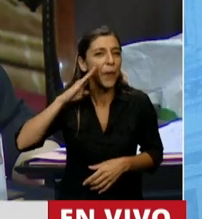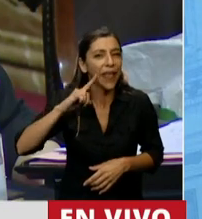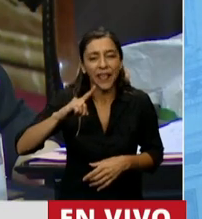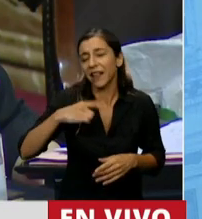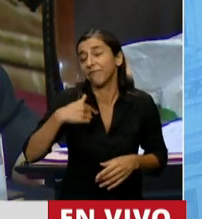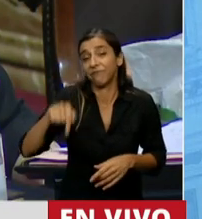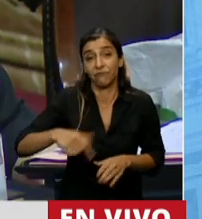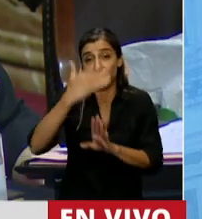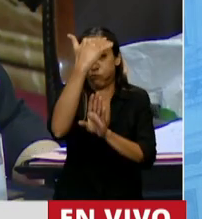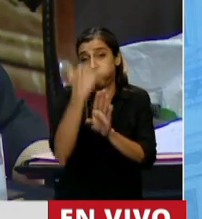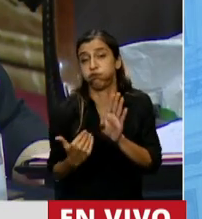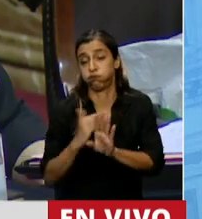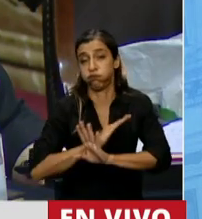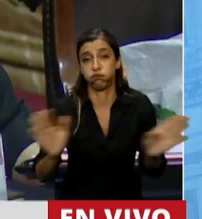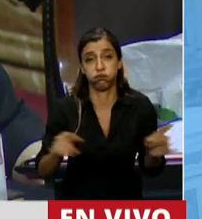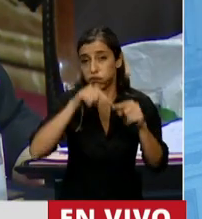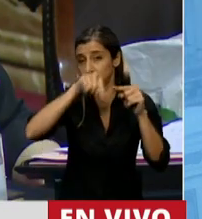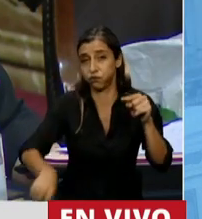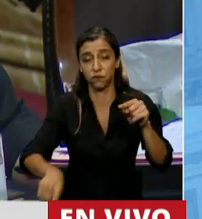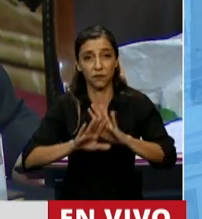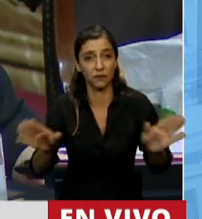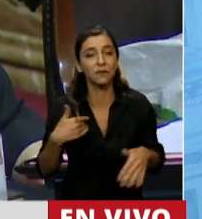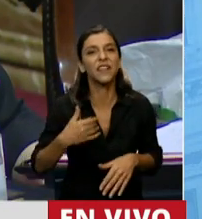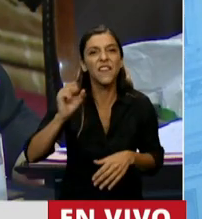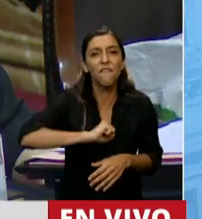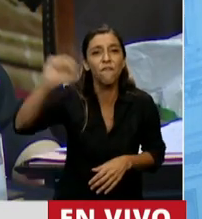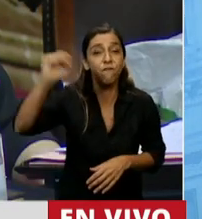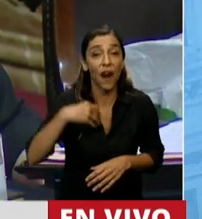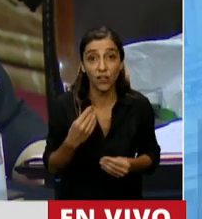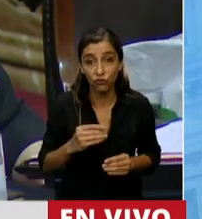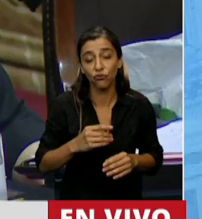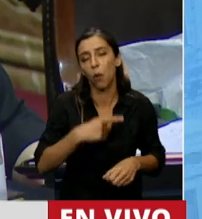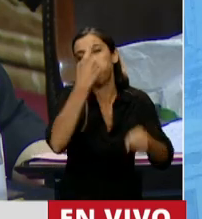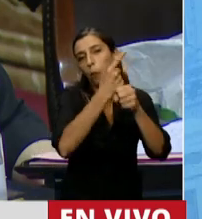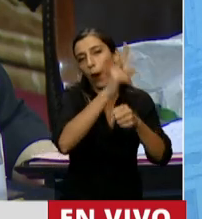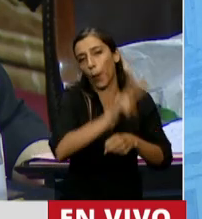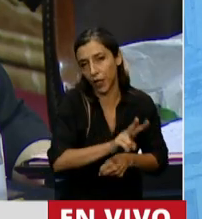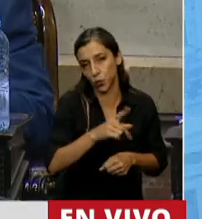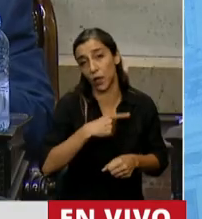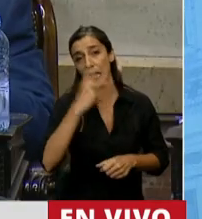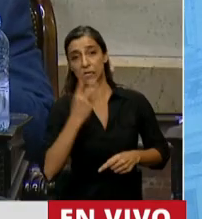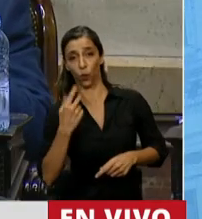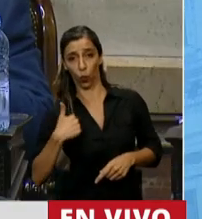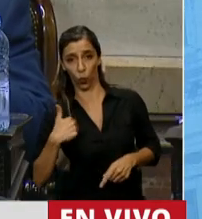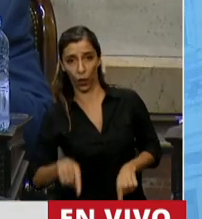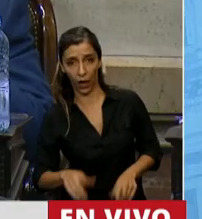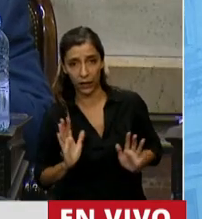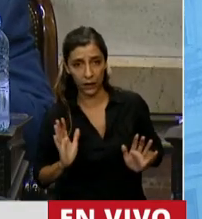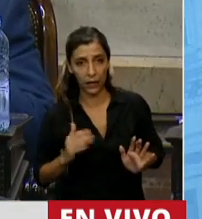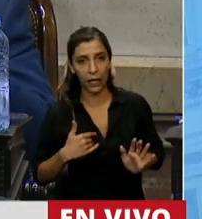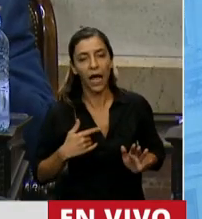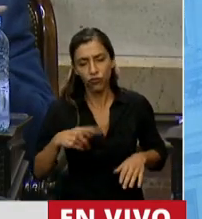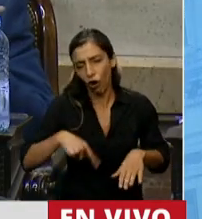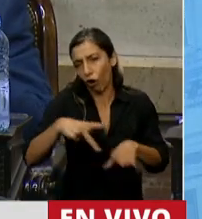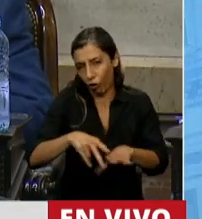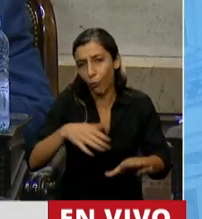historia. Segundo país con más inflación del mundo después de Venezuela. La corto acá porque es larga la lista. Pero a